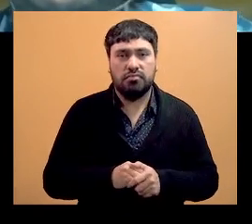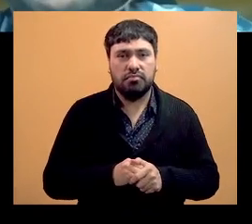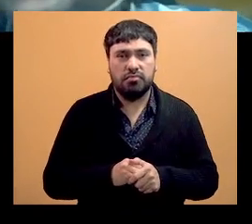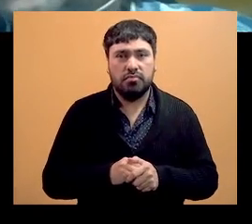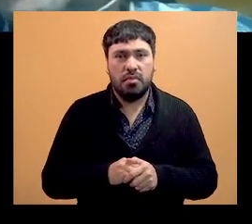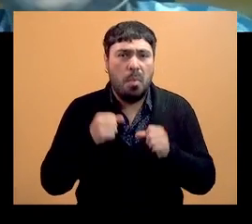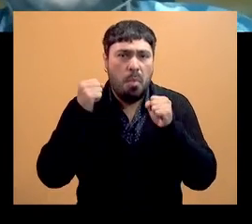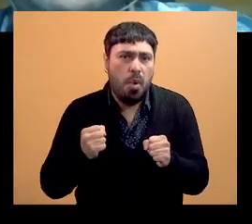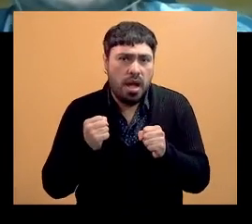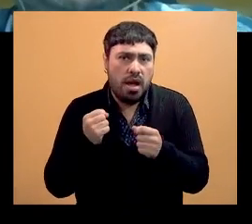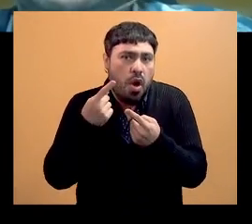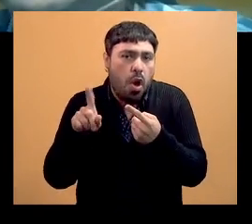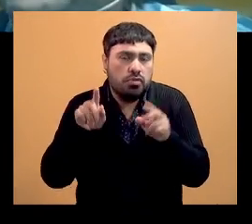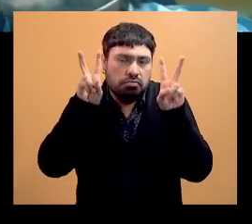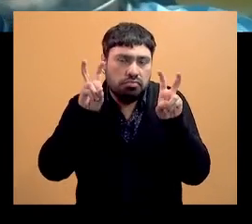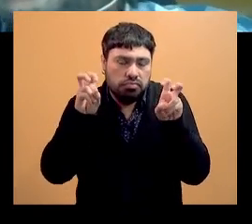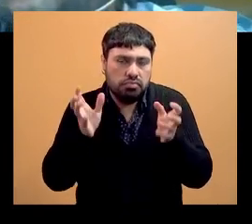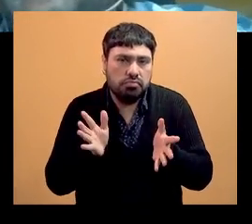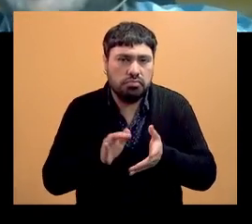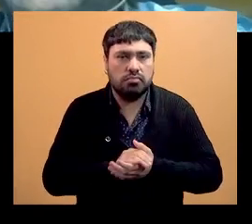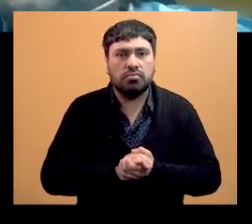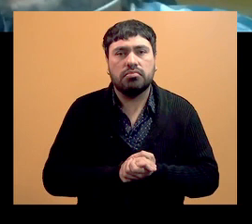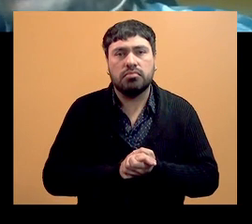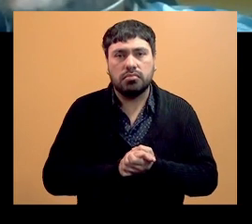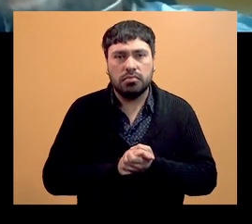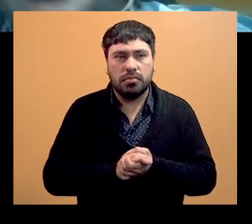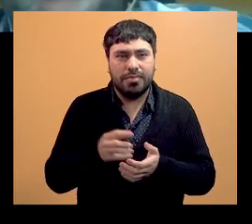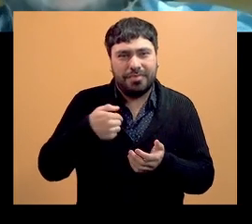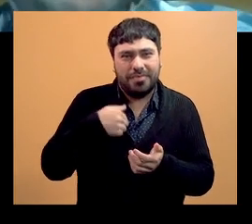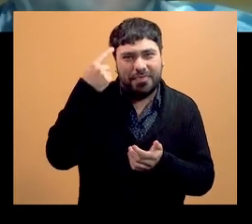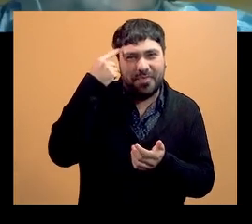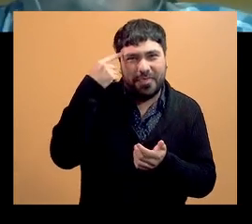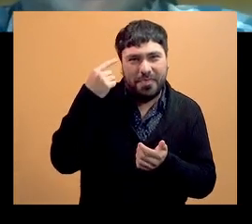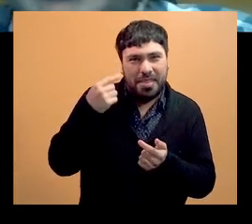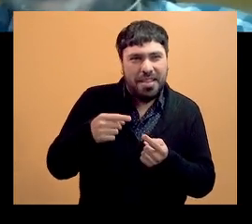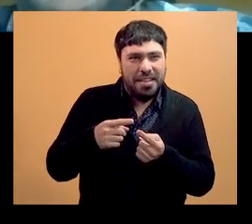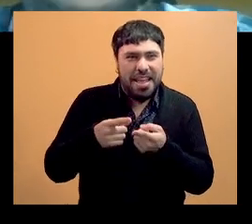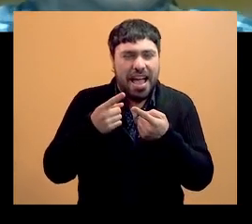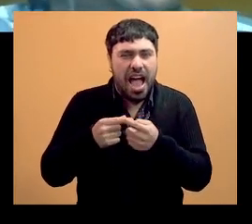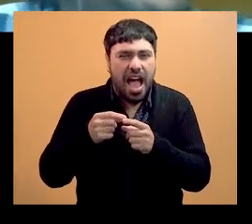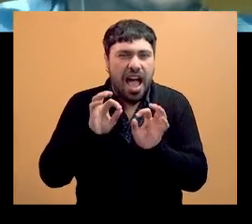título. No pretendo que sea ningún tipo de nuevo partido político, ni tampoco